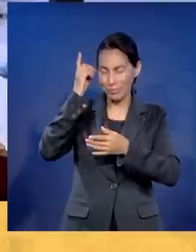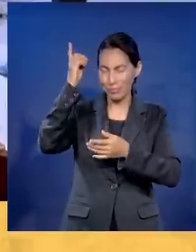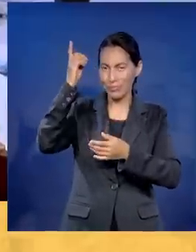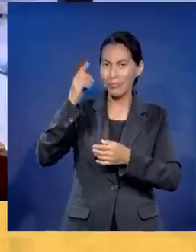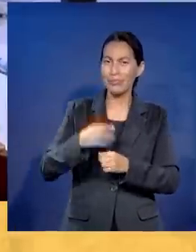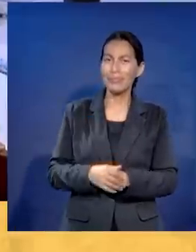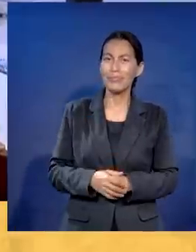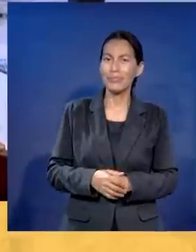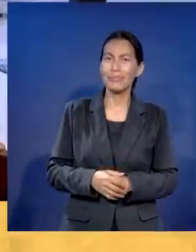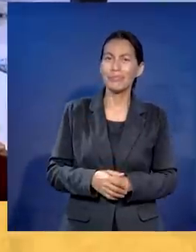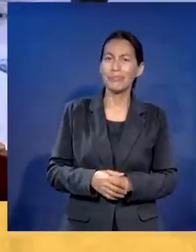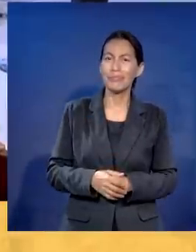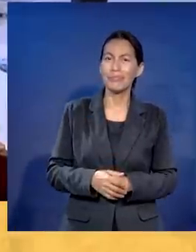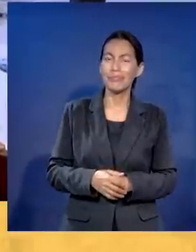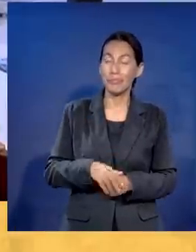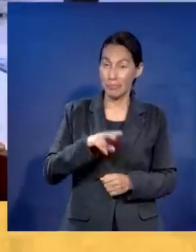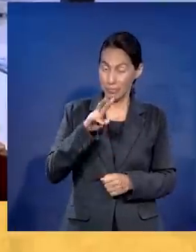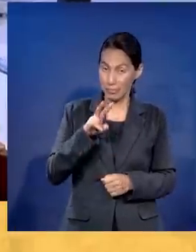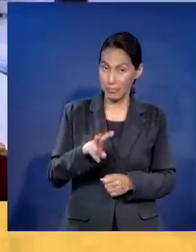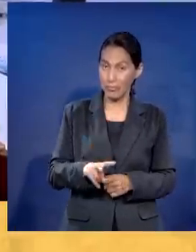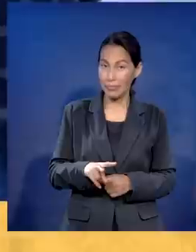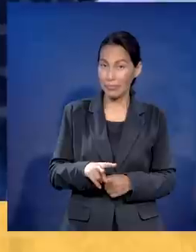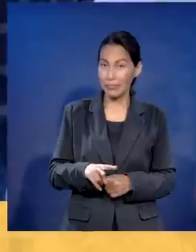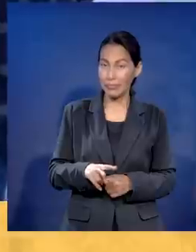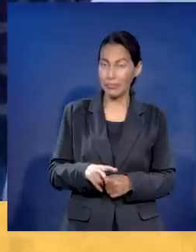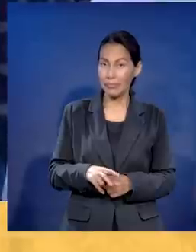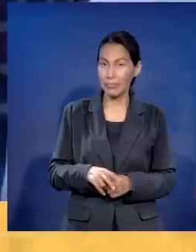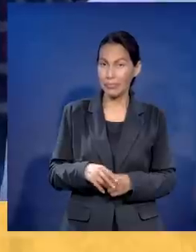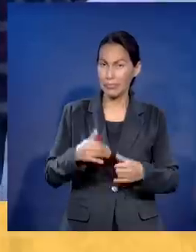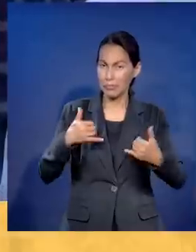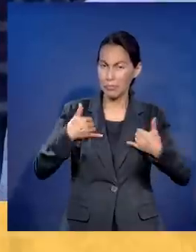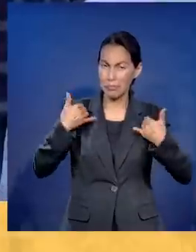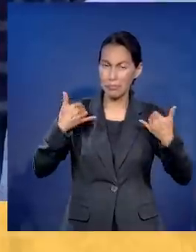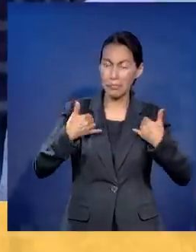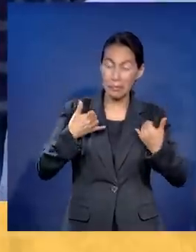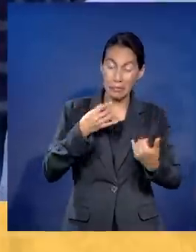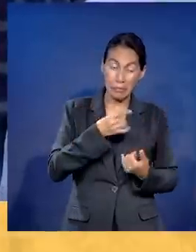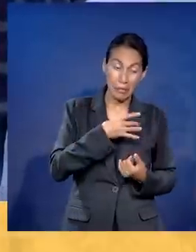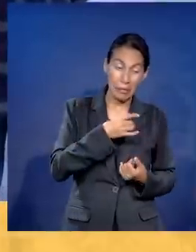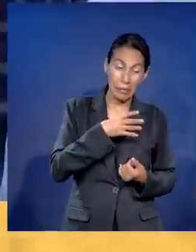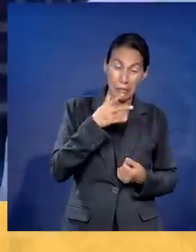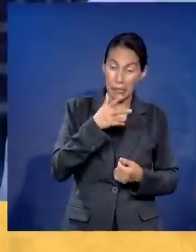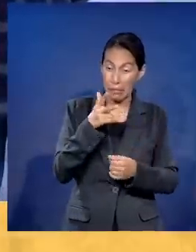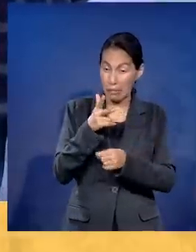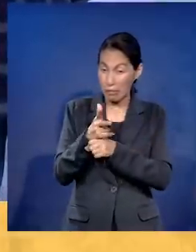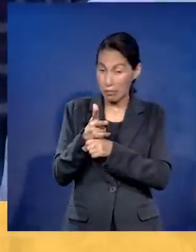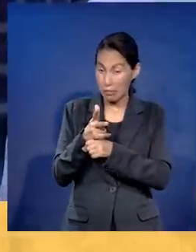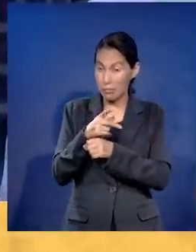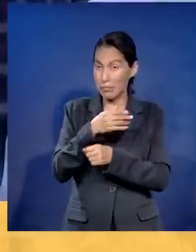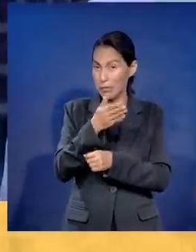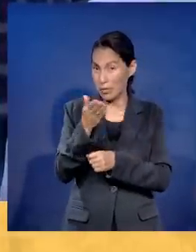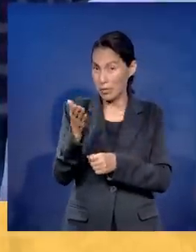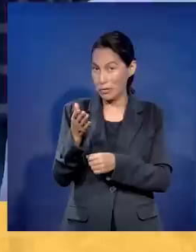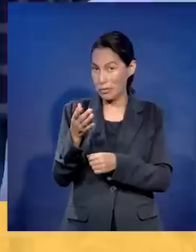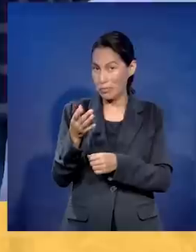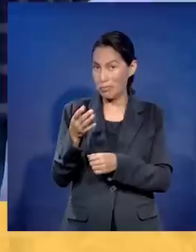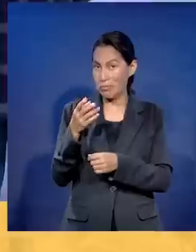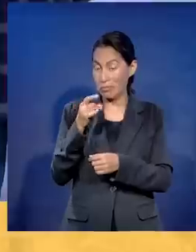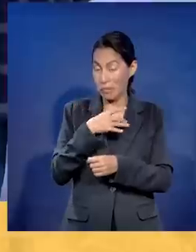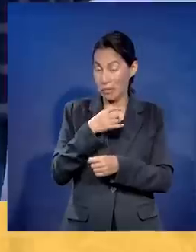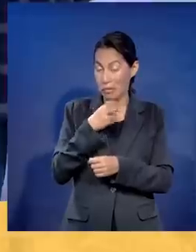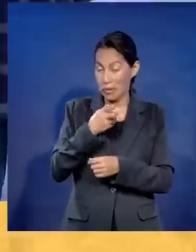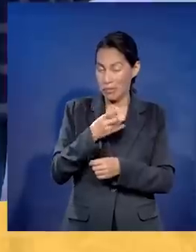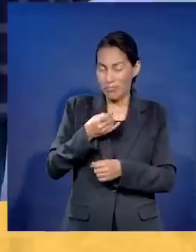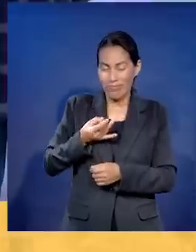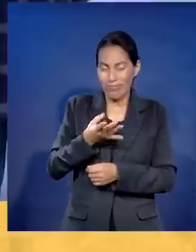Gloria a Dios Gloria a Dios de veras los muchachos tienen miedo a las